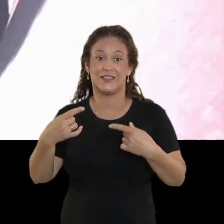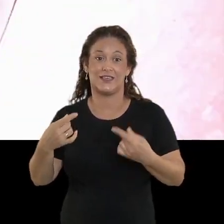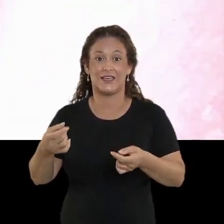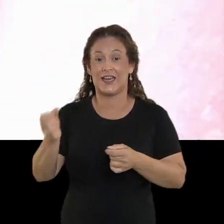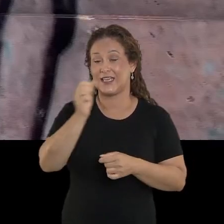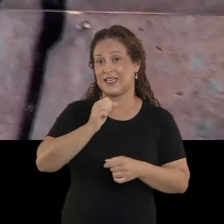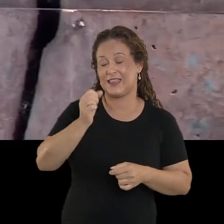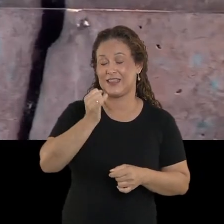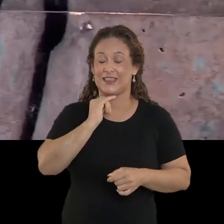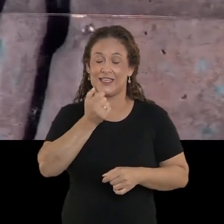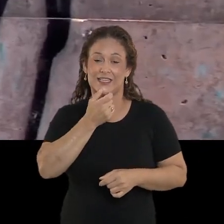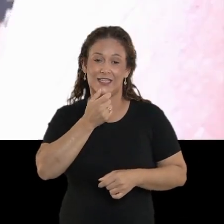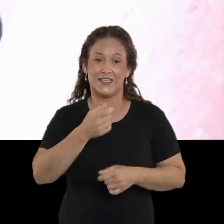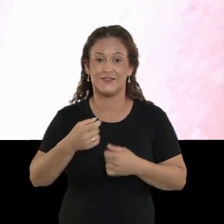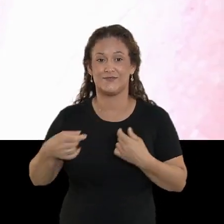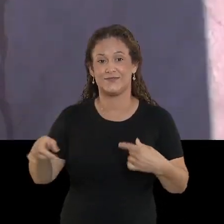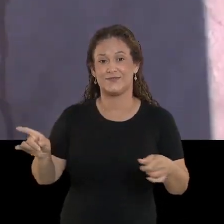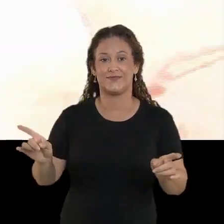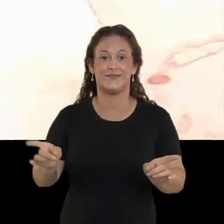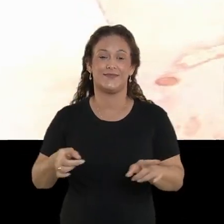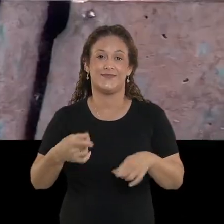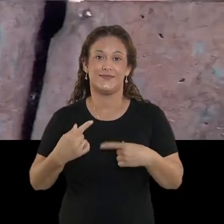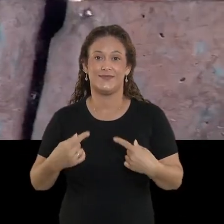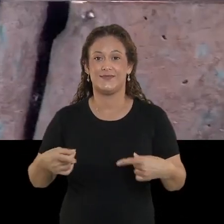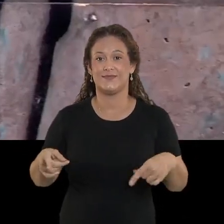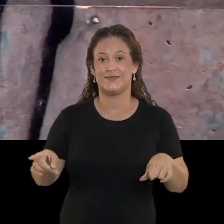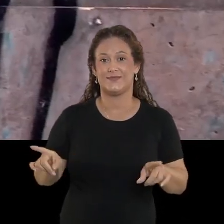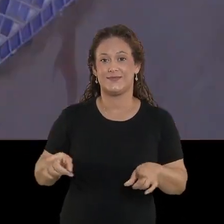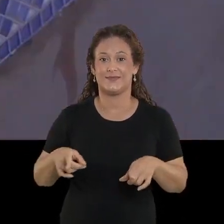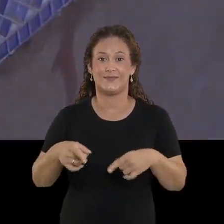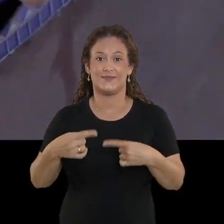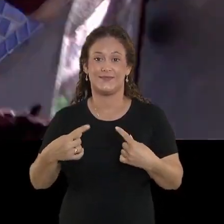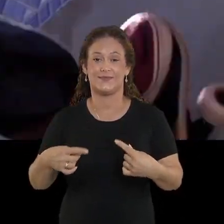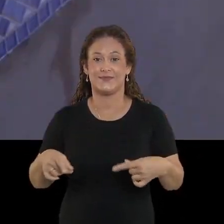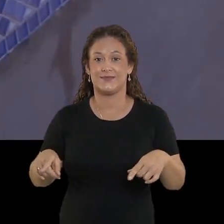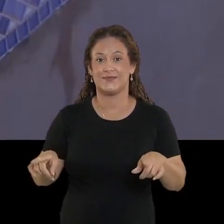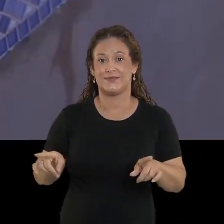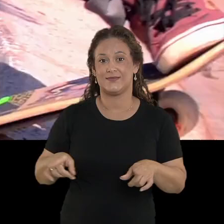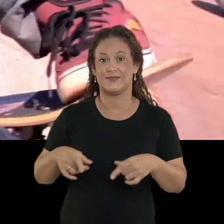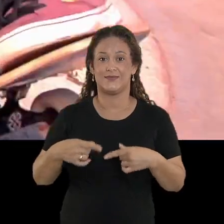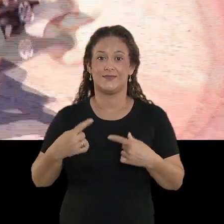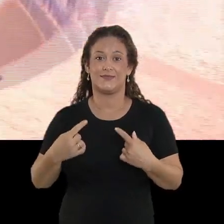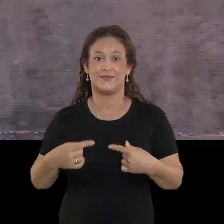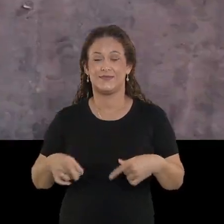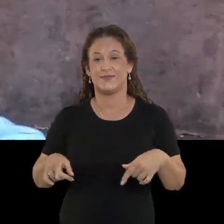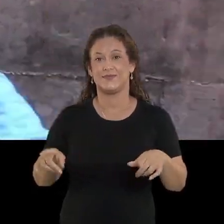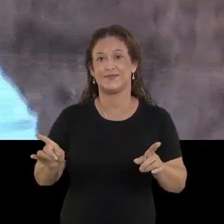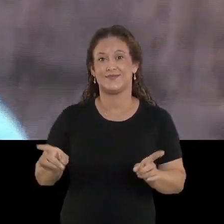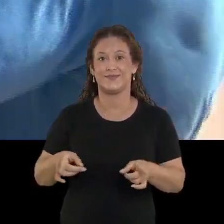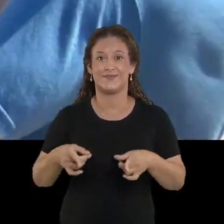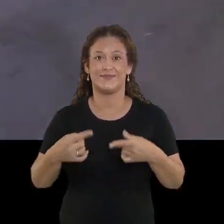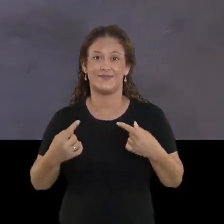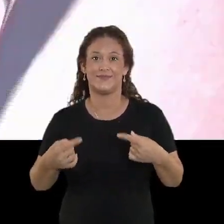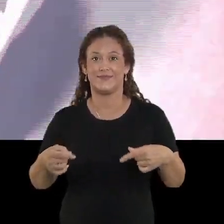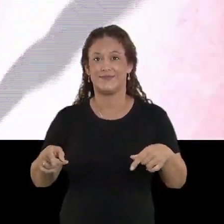Well, open up your mind and see like me. Open up your plans and damn you're free. I look into your heart